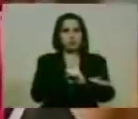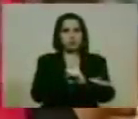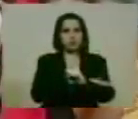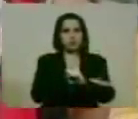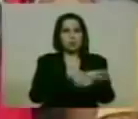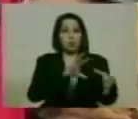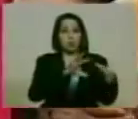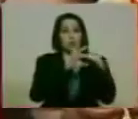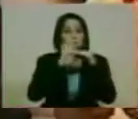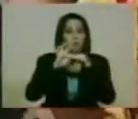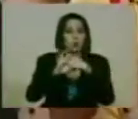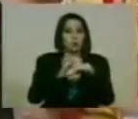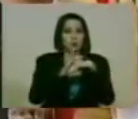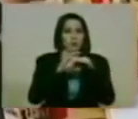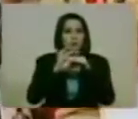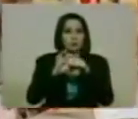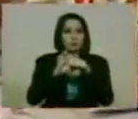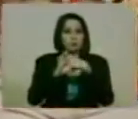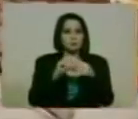unido.